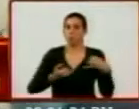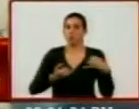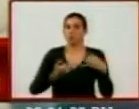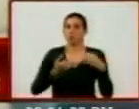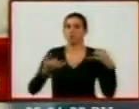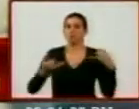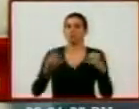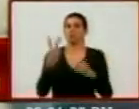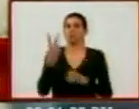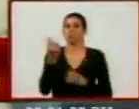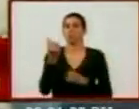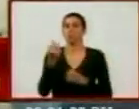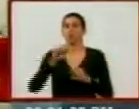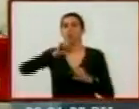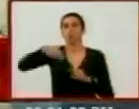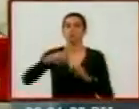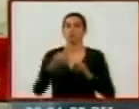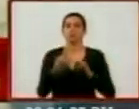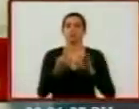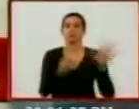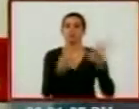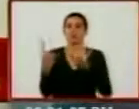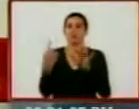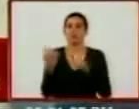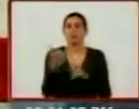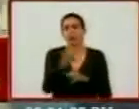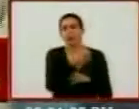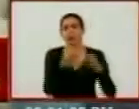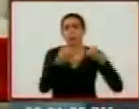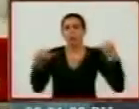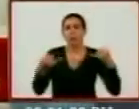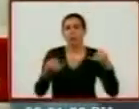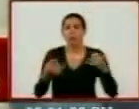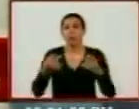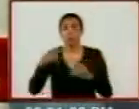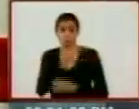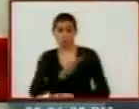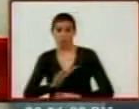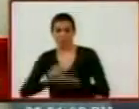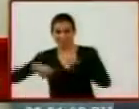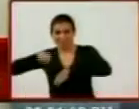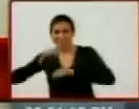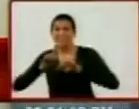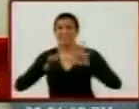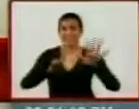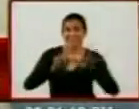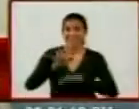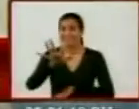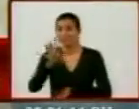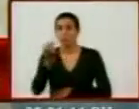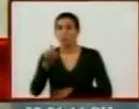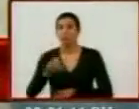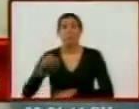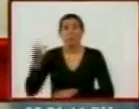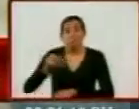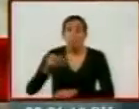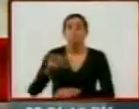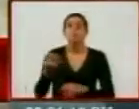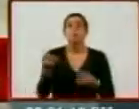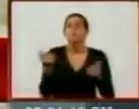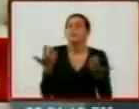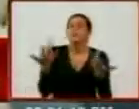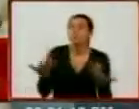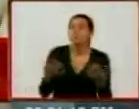dos bolívares con 66 son vendidas en 85 bolívares cuando su precio justo es efectivamente